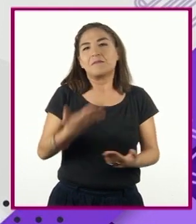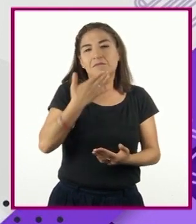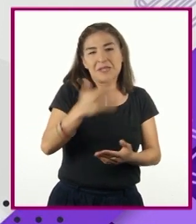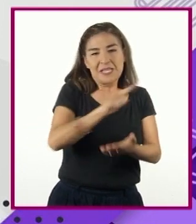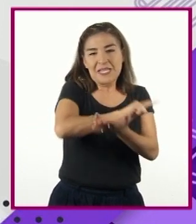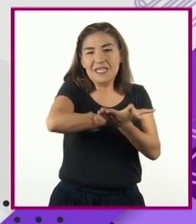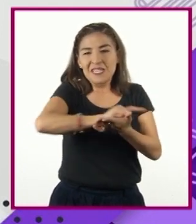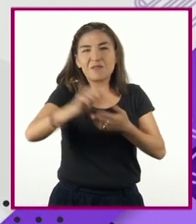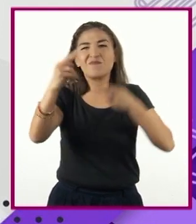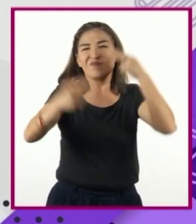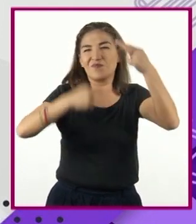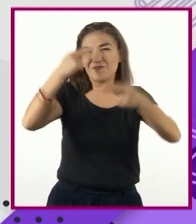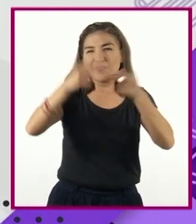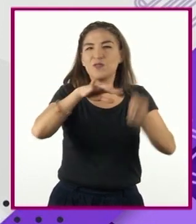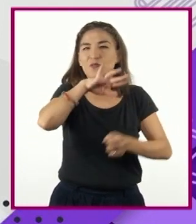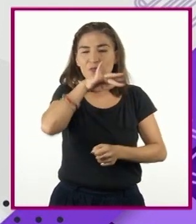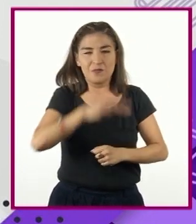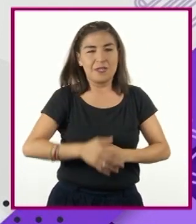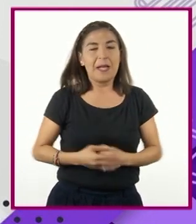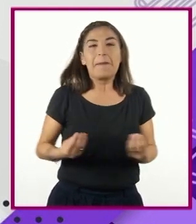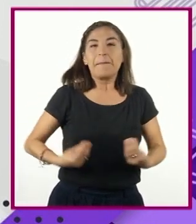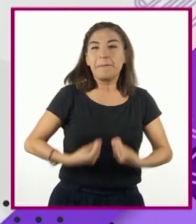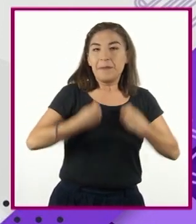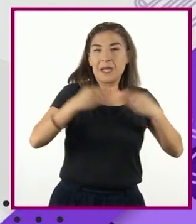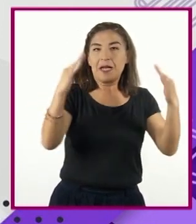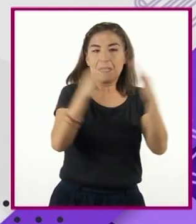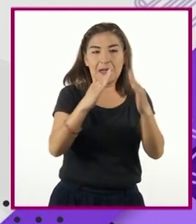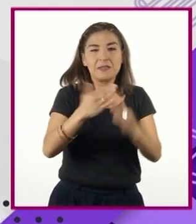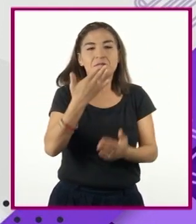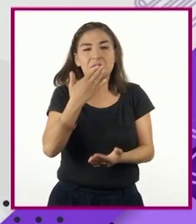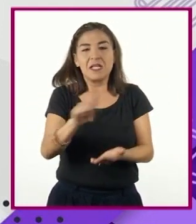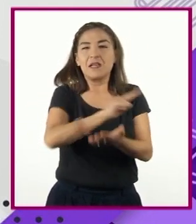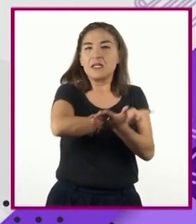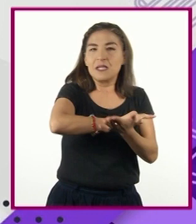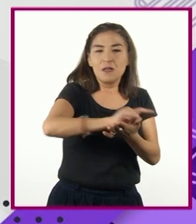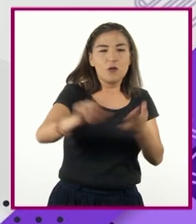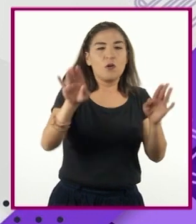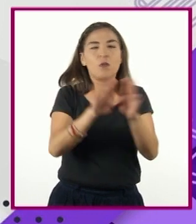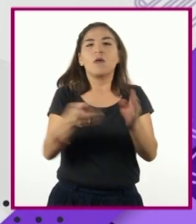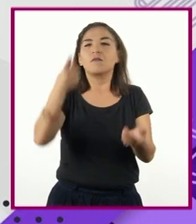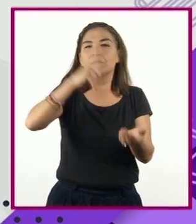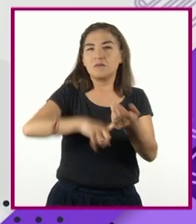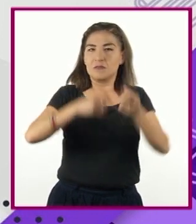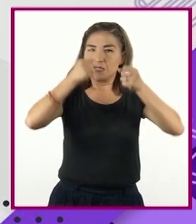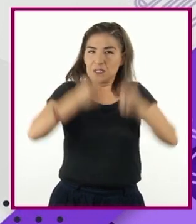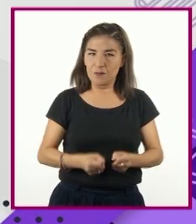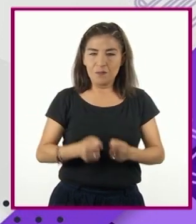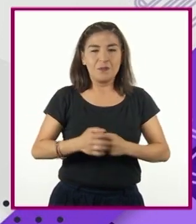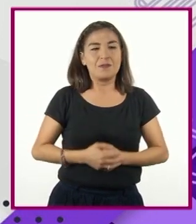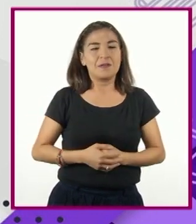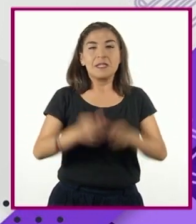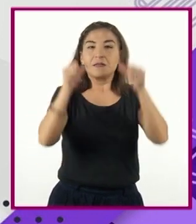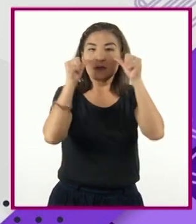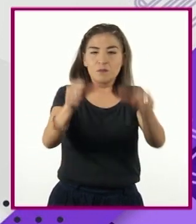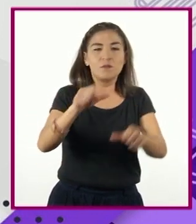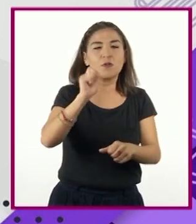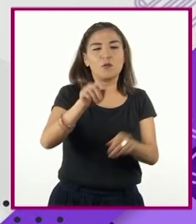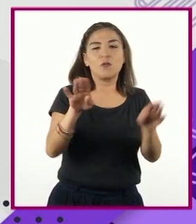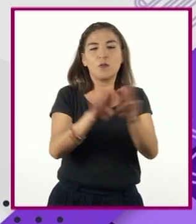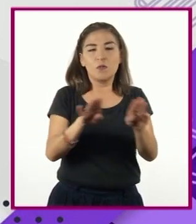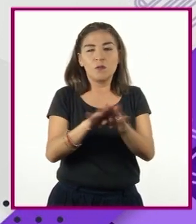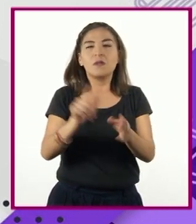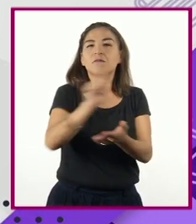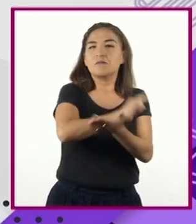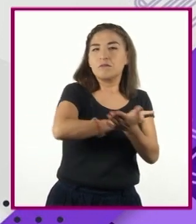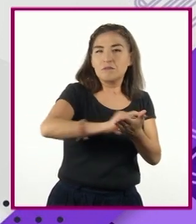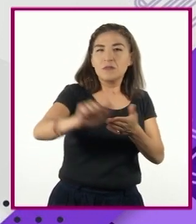contaminación, una vivienda adecuada, salubre y que brinde resguardo adecuado, servicios que favorezcan una